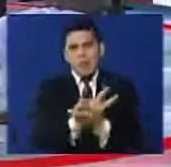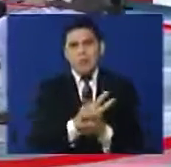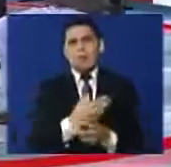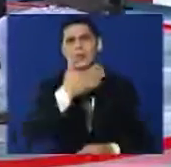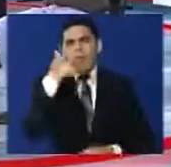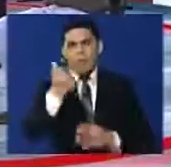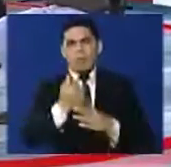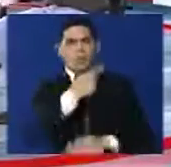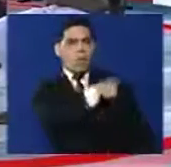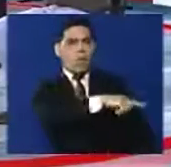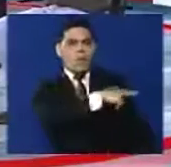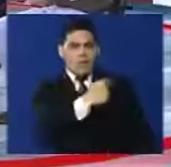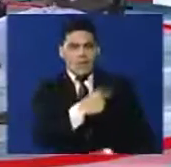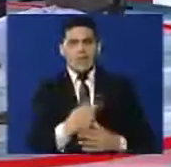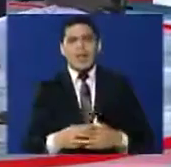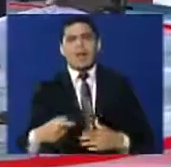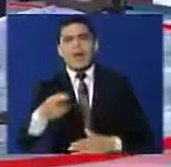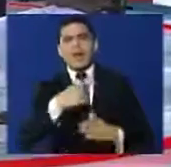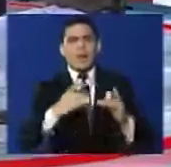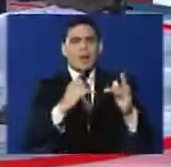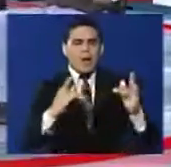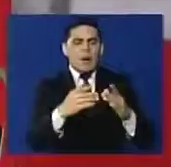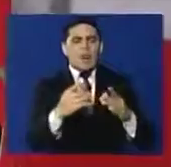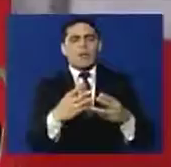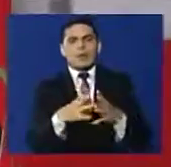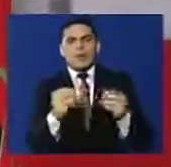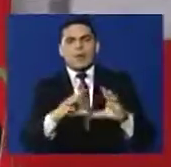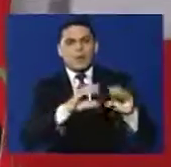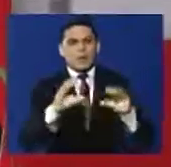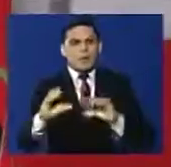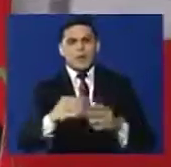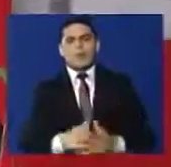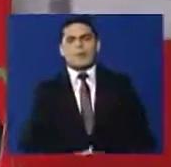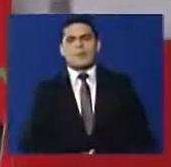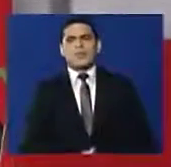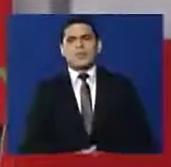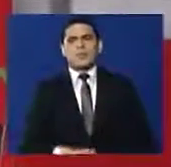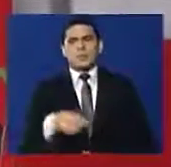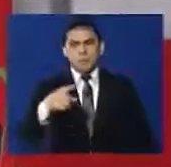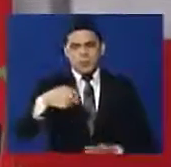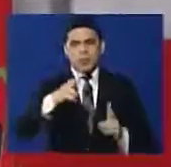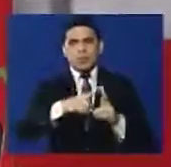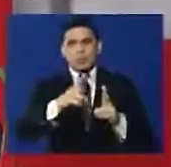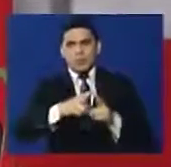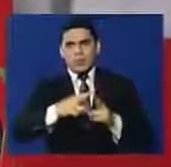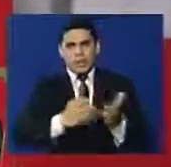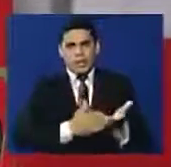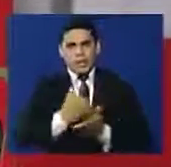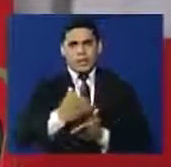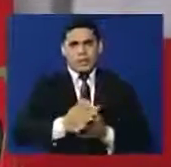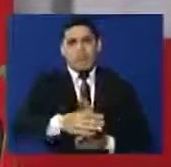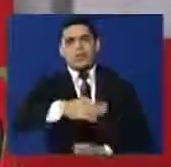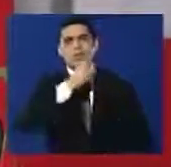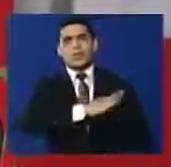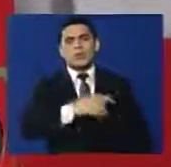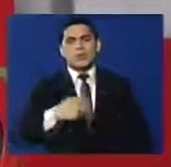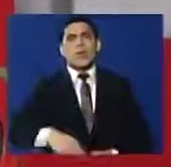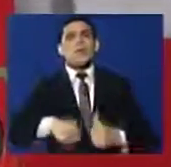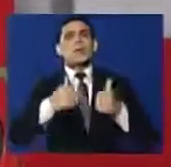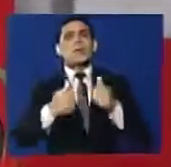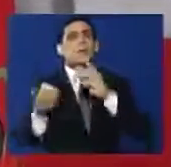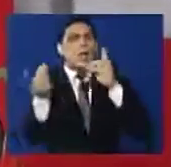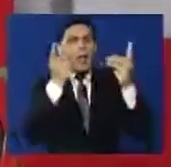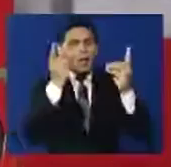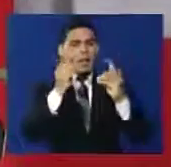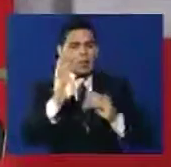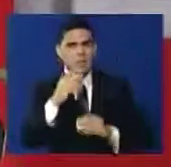por el hospital y tiene que llegar a buscar colchoneta, piso, una sábana. Pero eso está bien, Rolando, cuando transitas el camino social entra el debate, ¿no? Claro. Porque fíjate